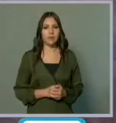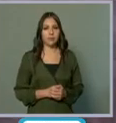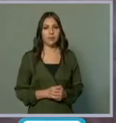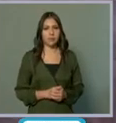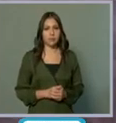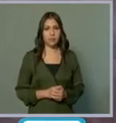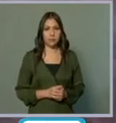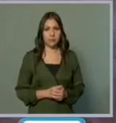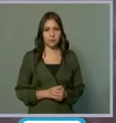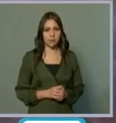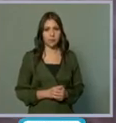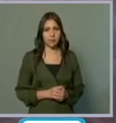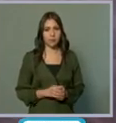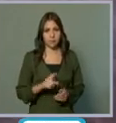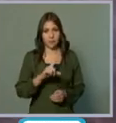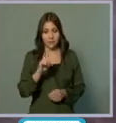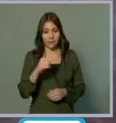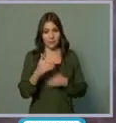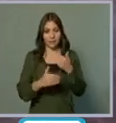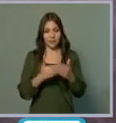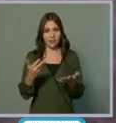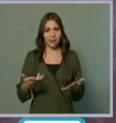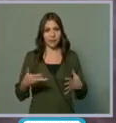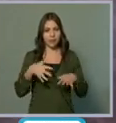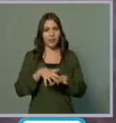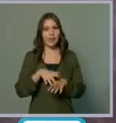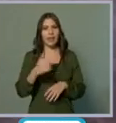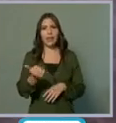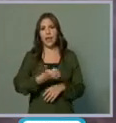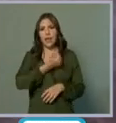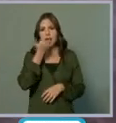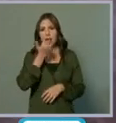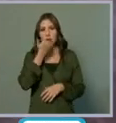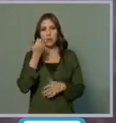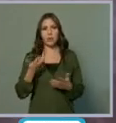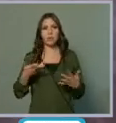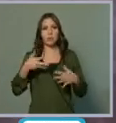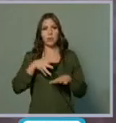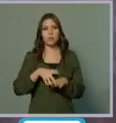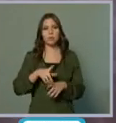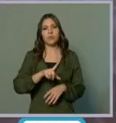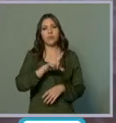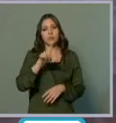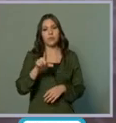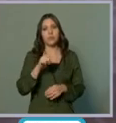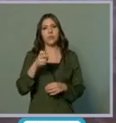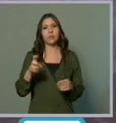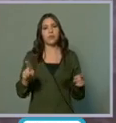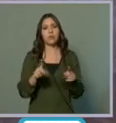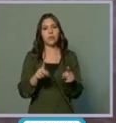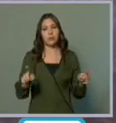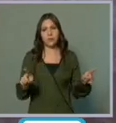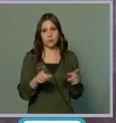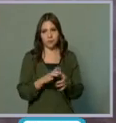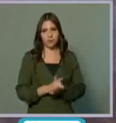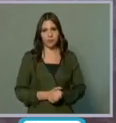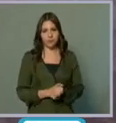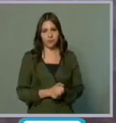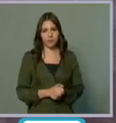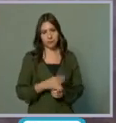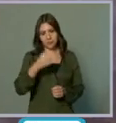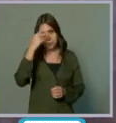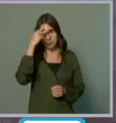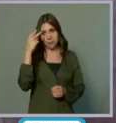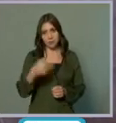a la que se han incorporado mis alumnos de Koto y básicamente músicos